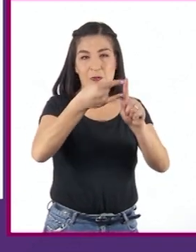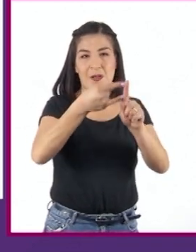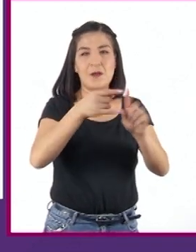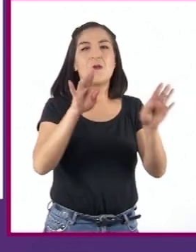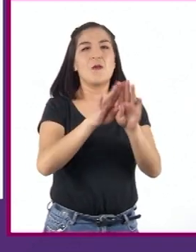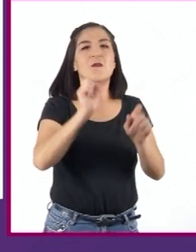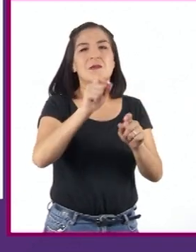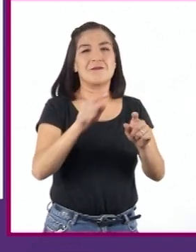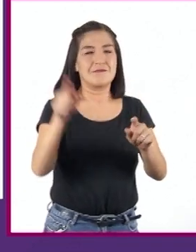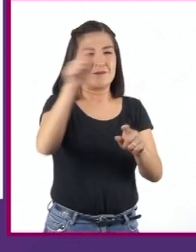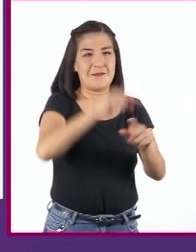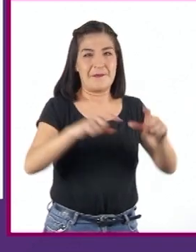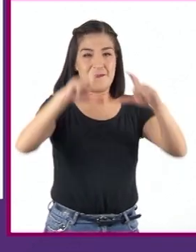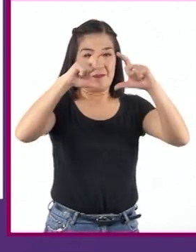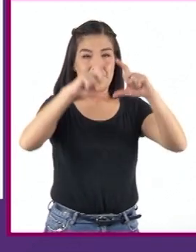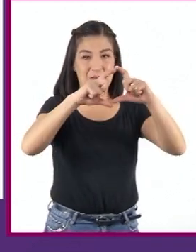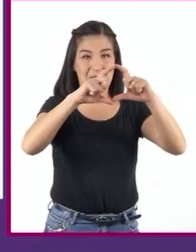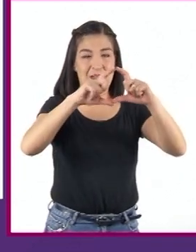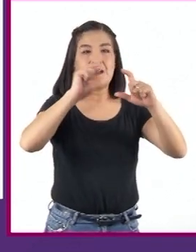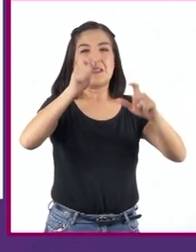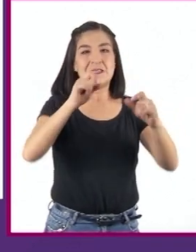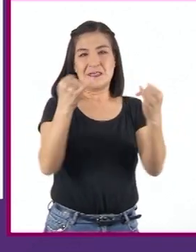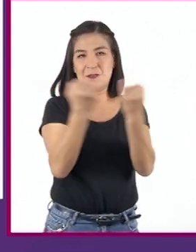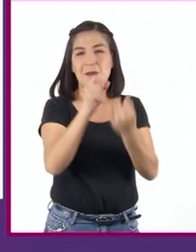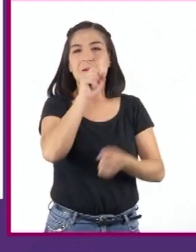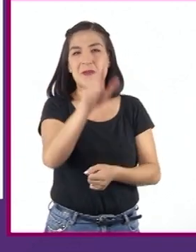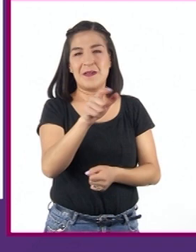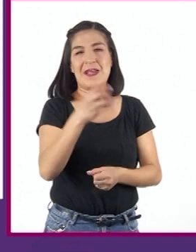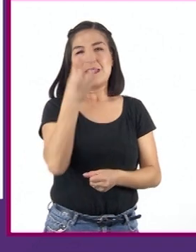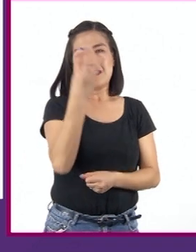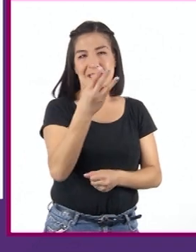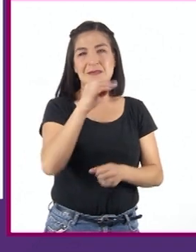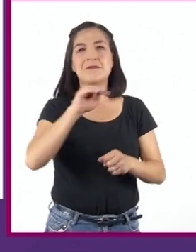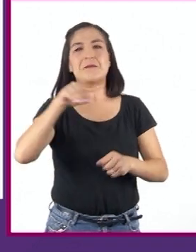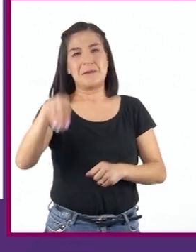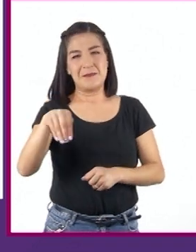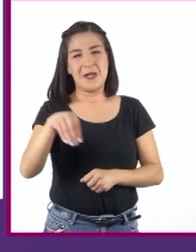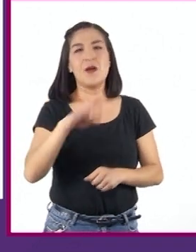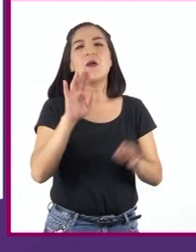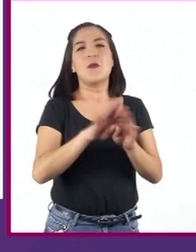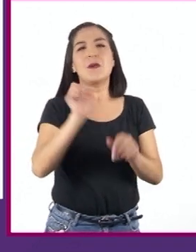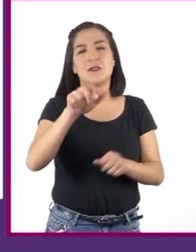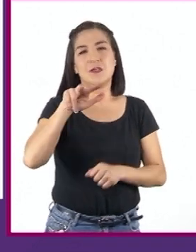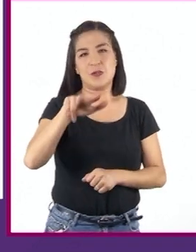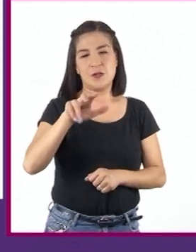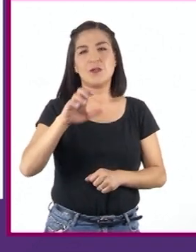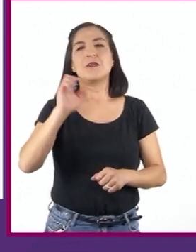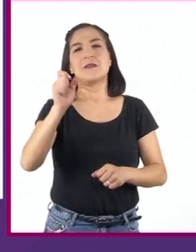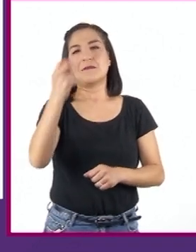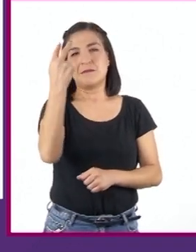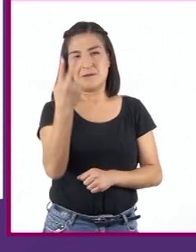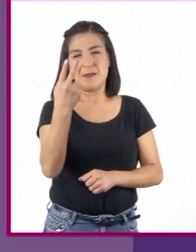en una circunferencia de radio igual a 3 metros es de 18 metros cuadrados.